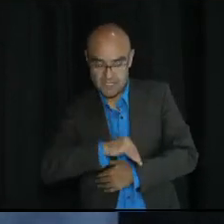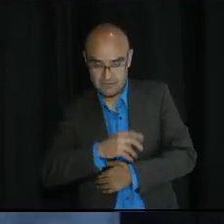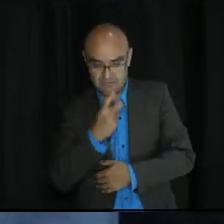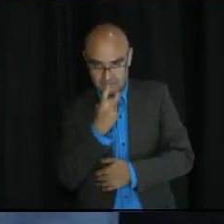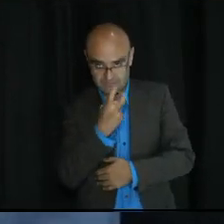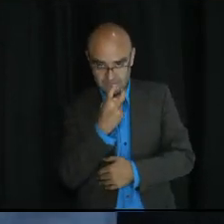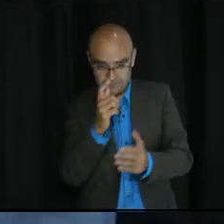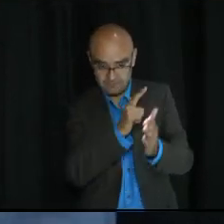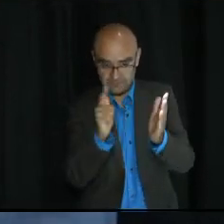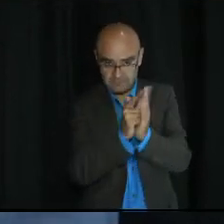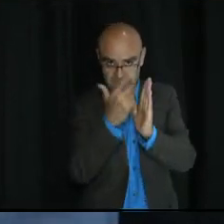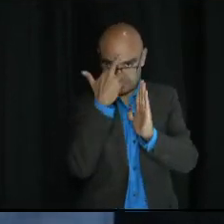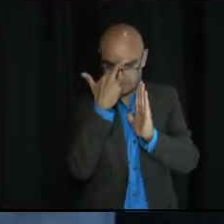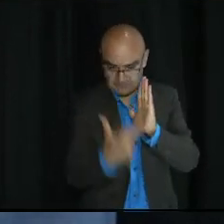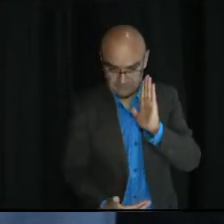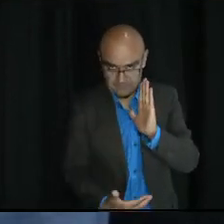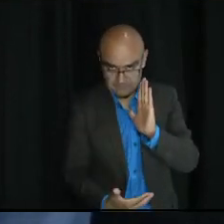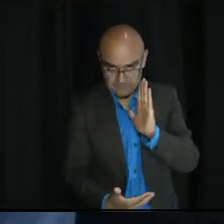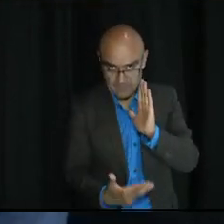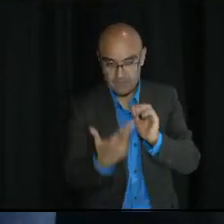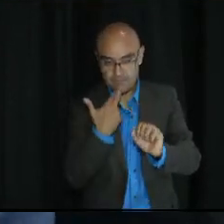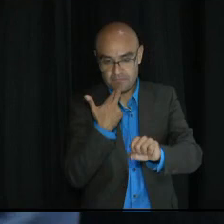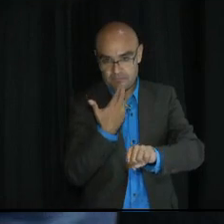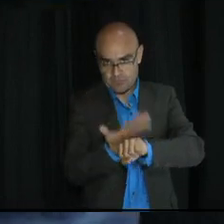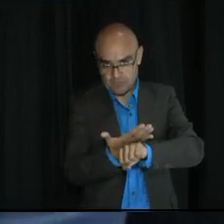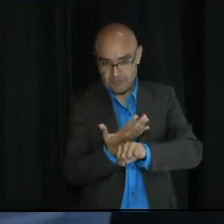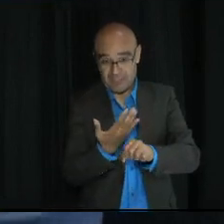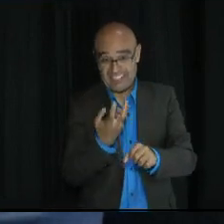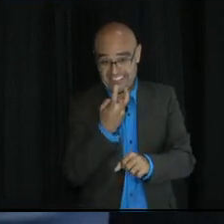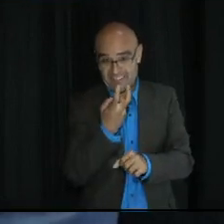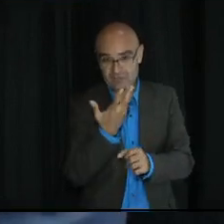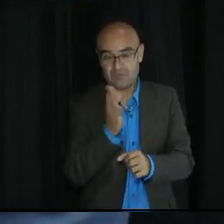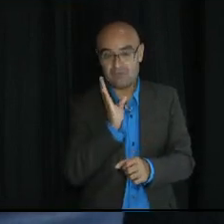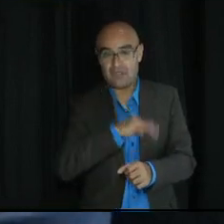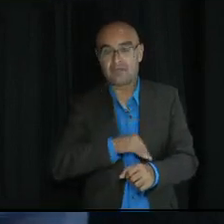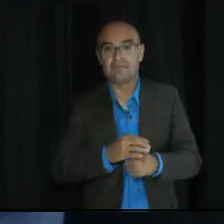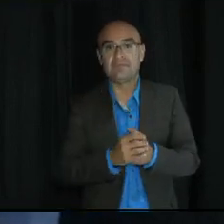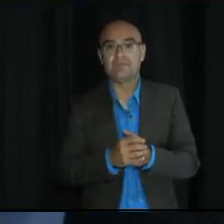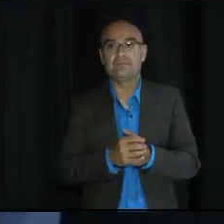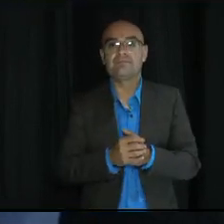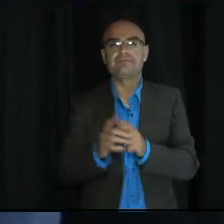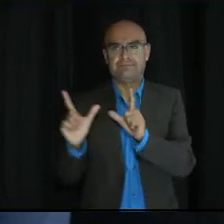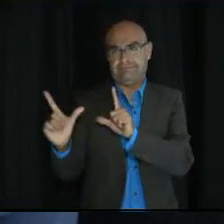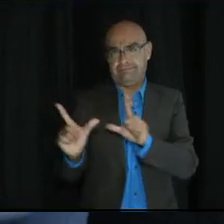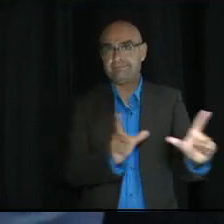de un delito de crueldad o maltrato animal. Por favor, la siguiente.